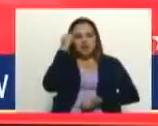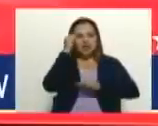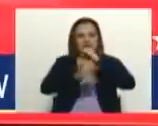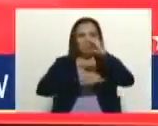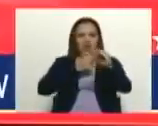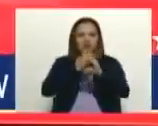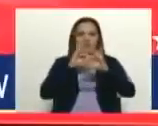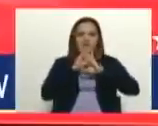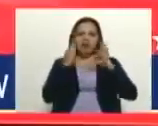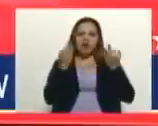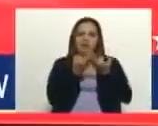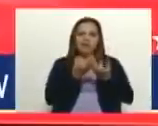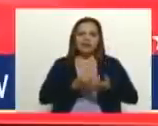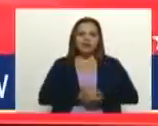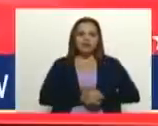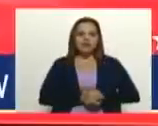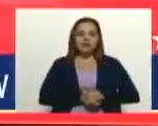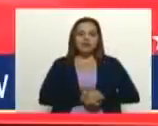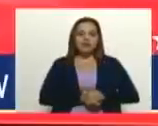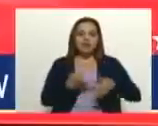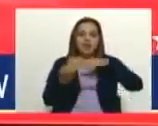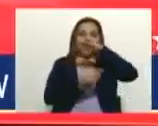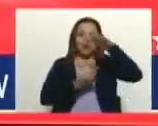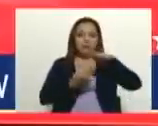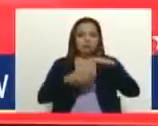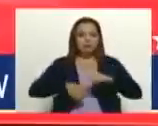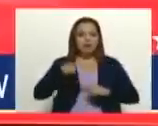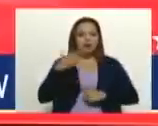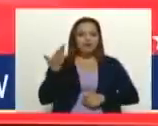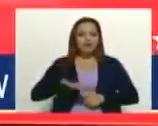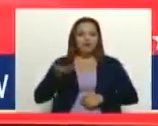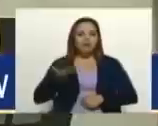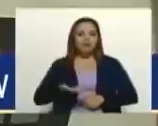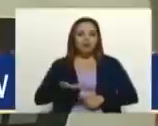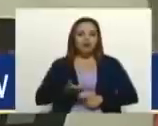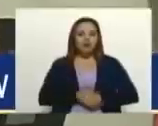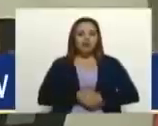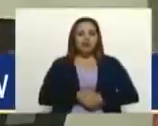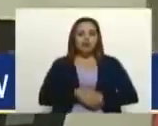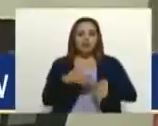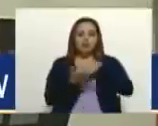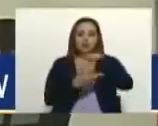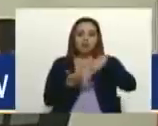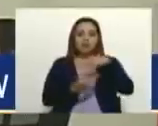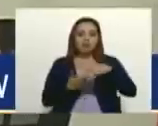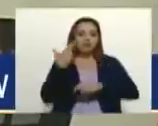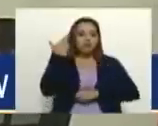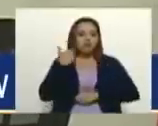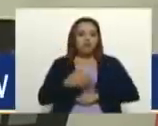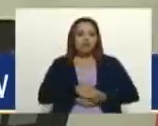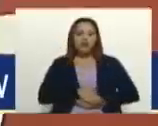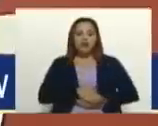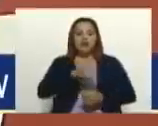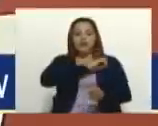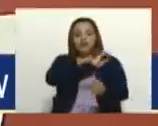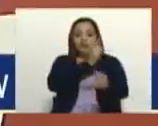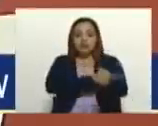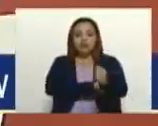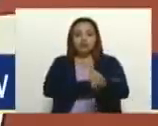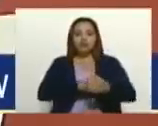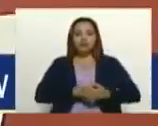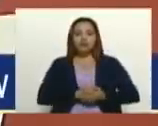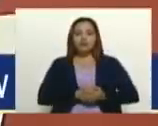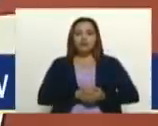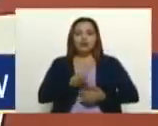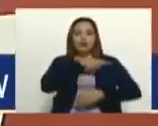Familia, sustento fundamental de la Revolución Bolivariana, el fortalecimiento de